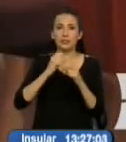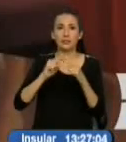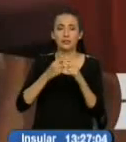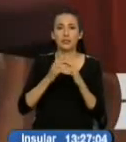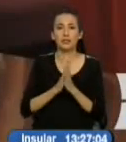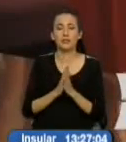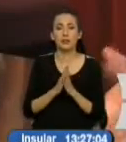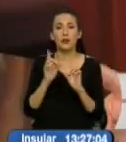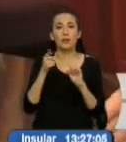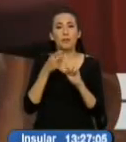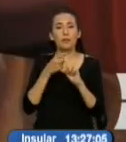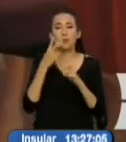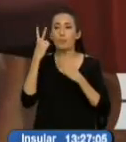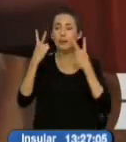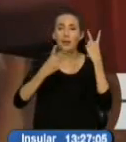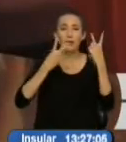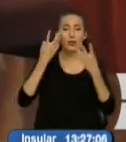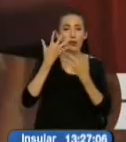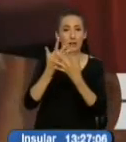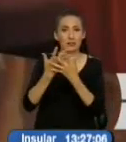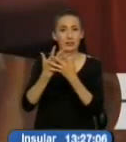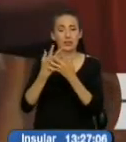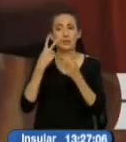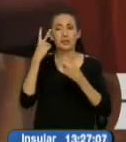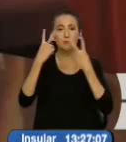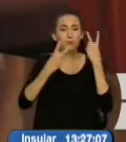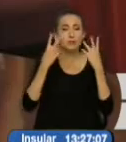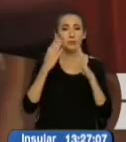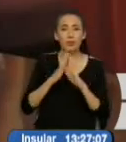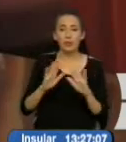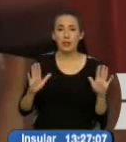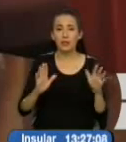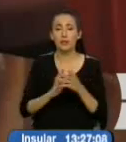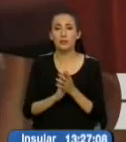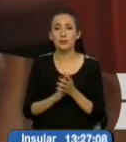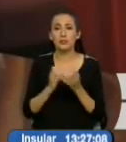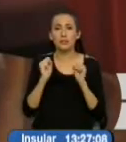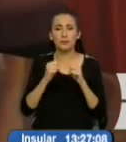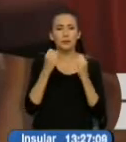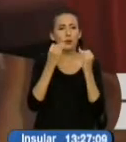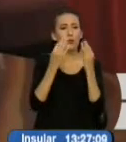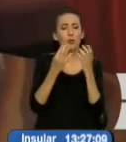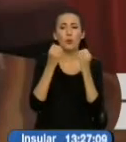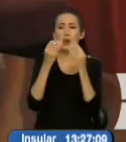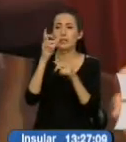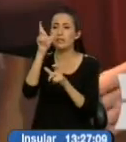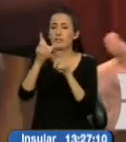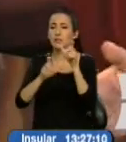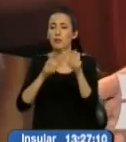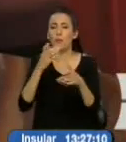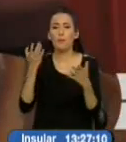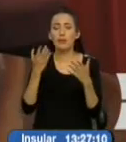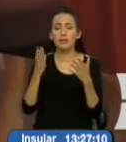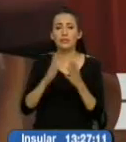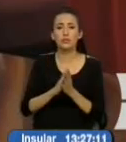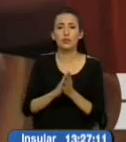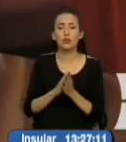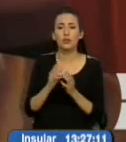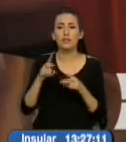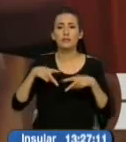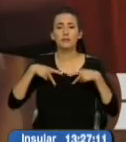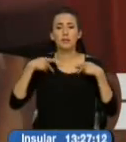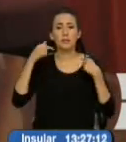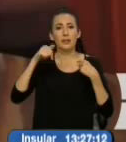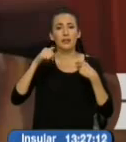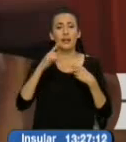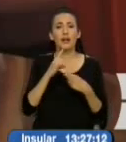un recorrido en las cárceles de migración, empezamos a hacer un monitoreo de la mayoría de todos los casos en los cuales saber si